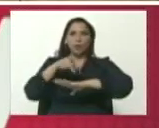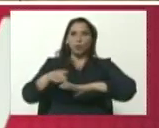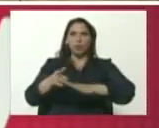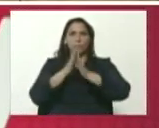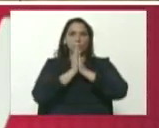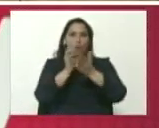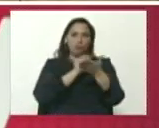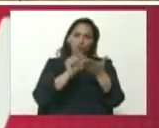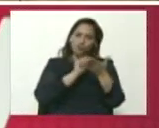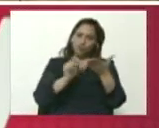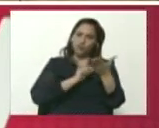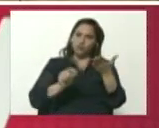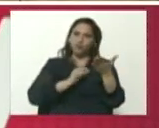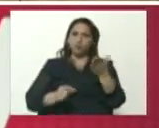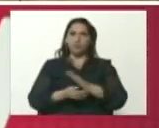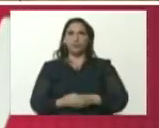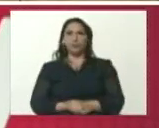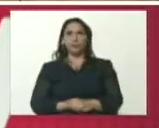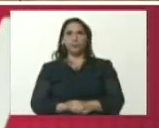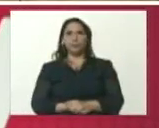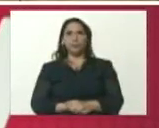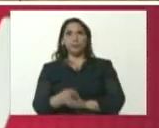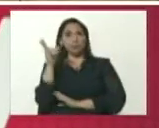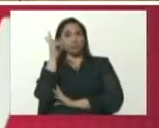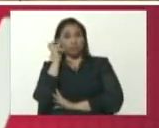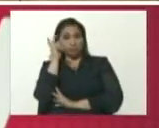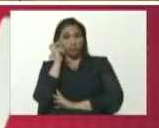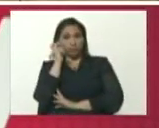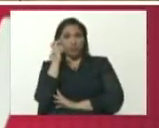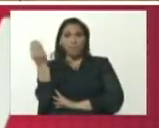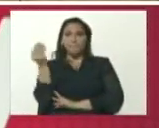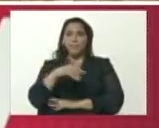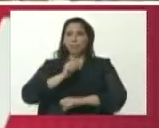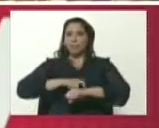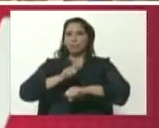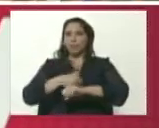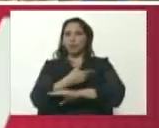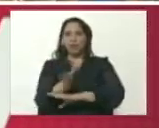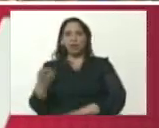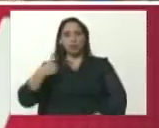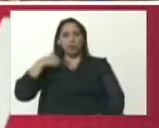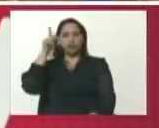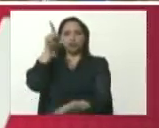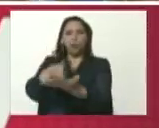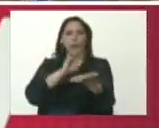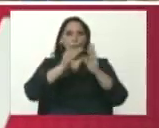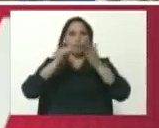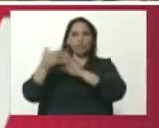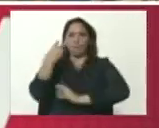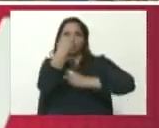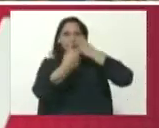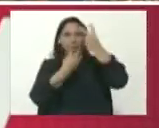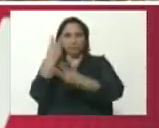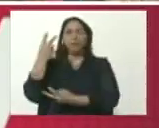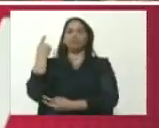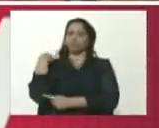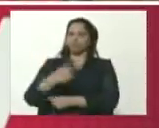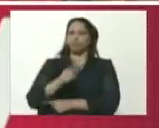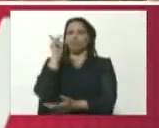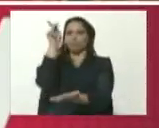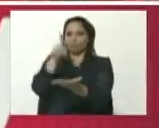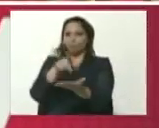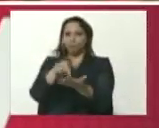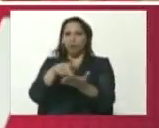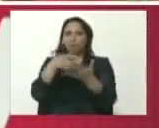nota. Olga, escúchame, más temprano que tarde voy a estar en tu comunidad. Me vas a tener allá en el